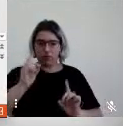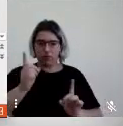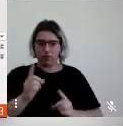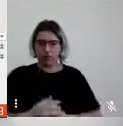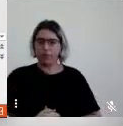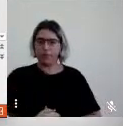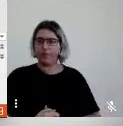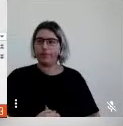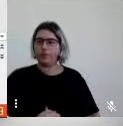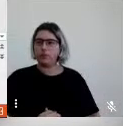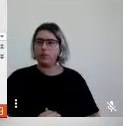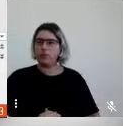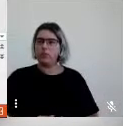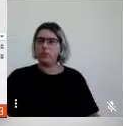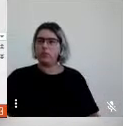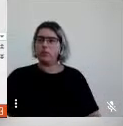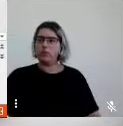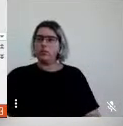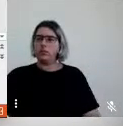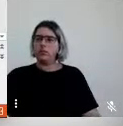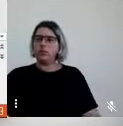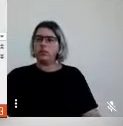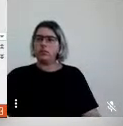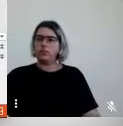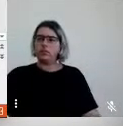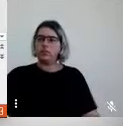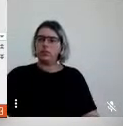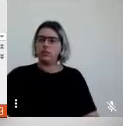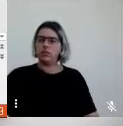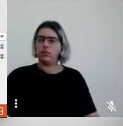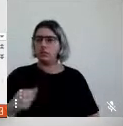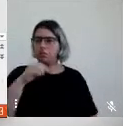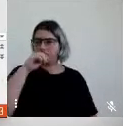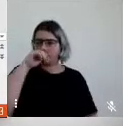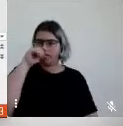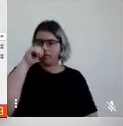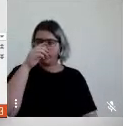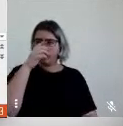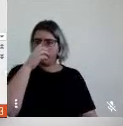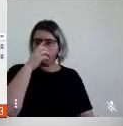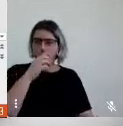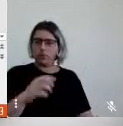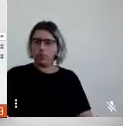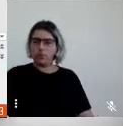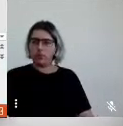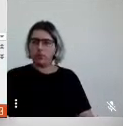pantallita de ver presentación, pero... Es el 4, me parece que es.